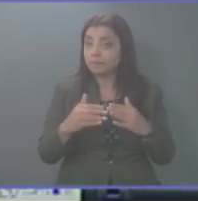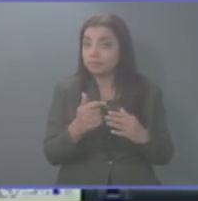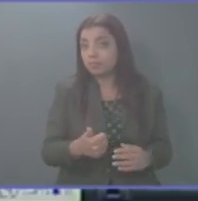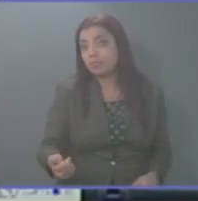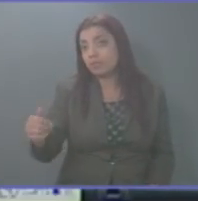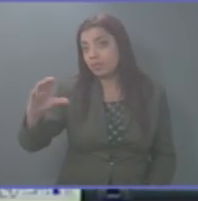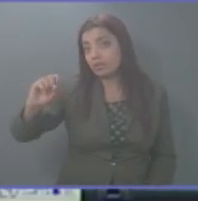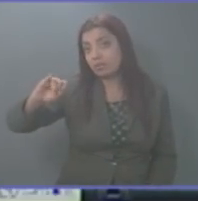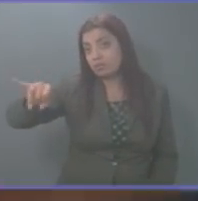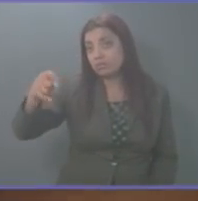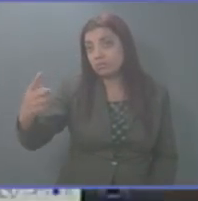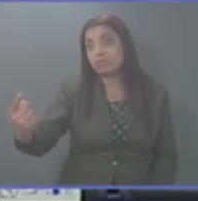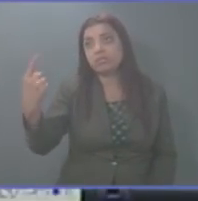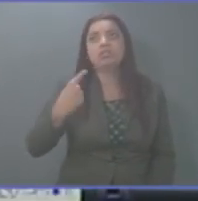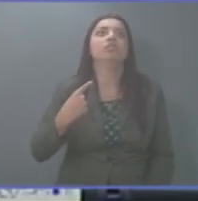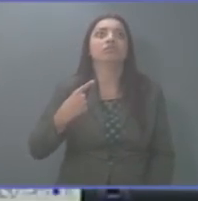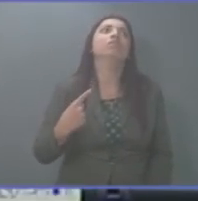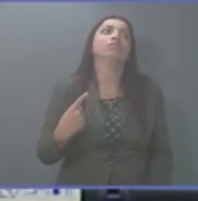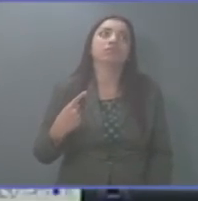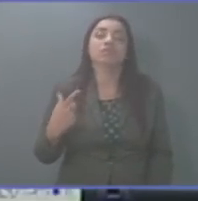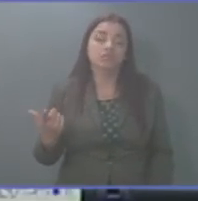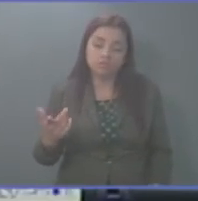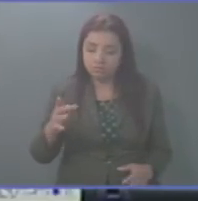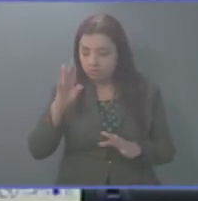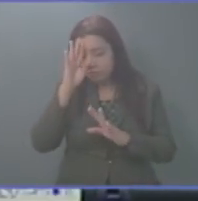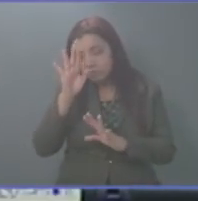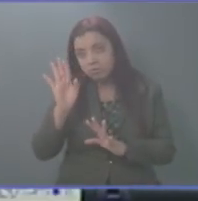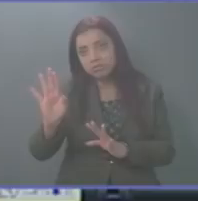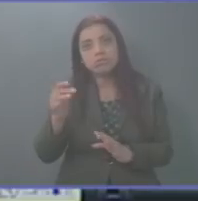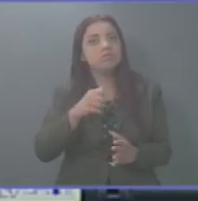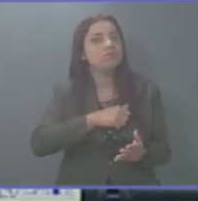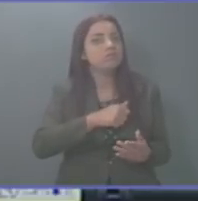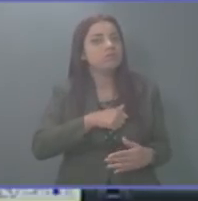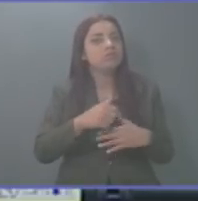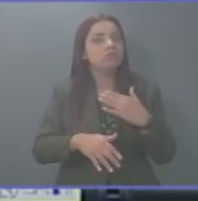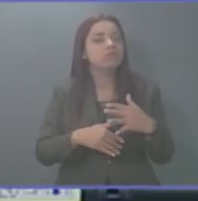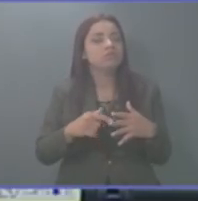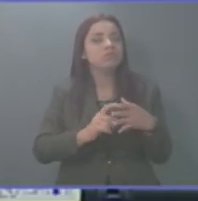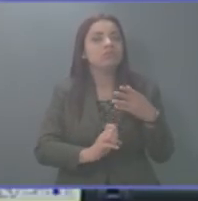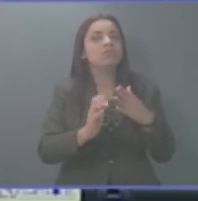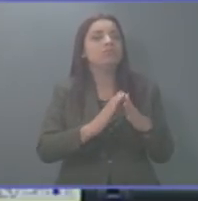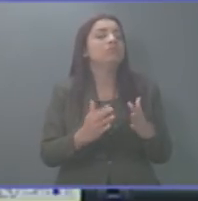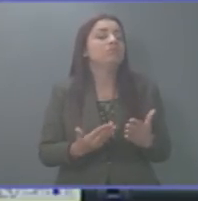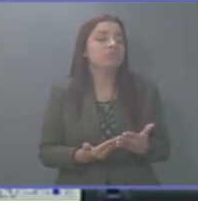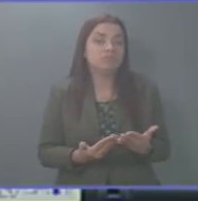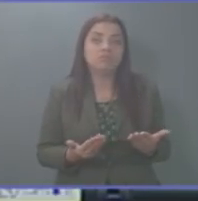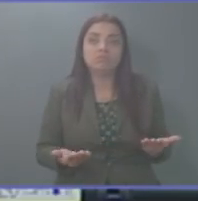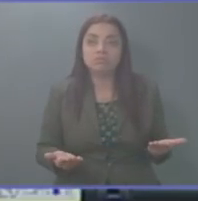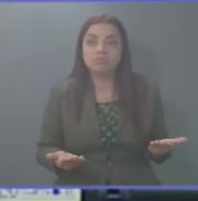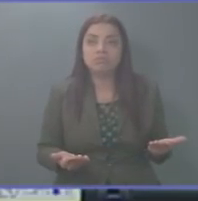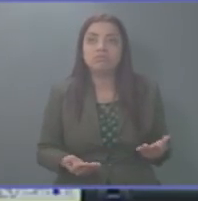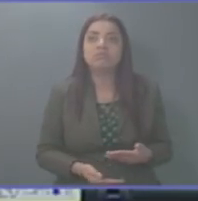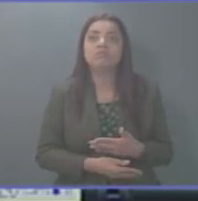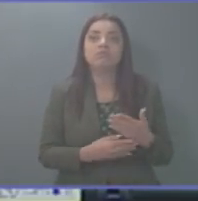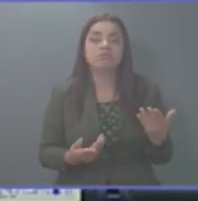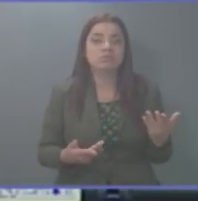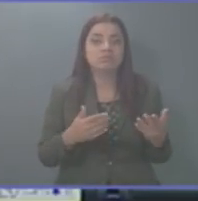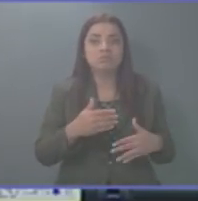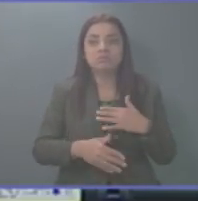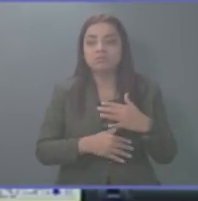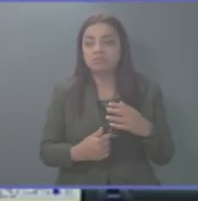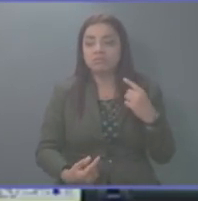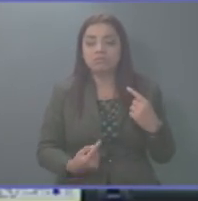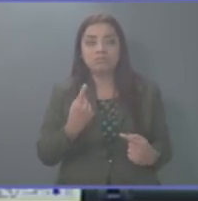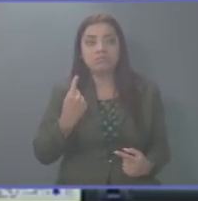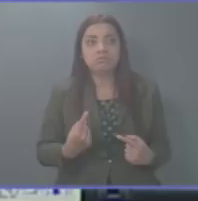lo Constitucional en la autoridad que le corresponde, que es en materia constitucional. La Sala estableció cuáles